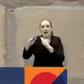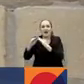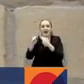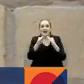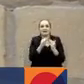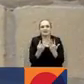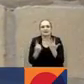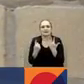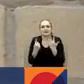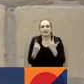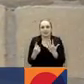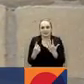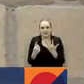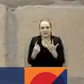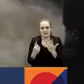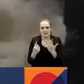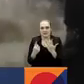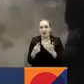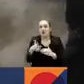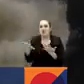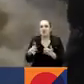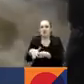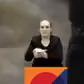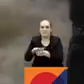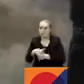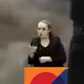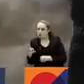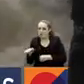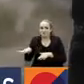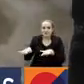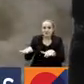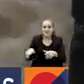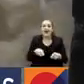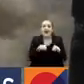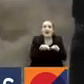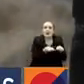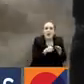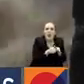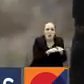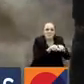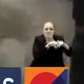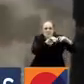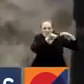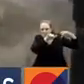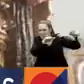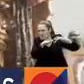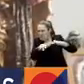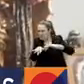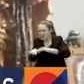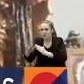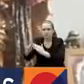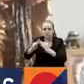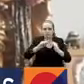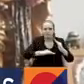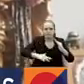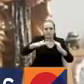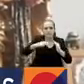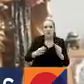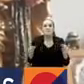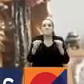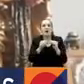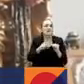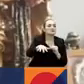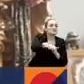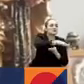Los Cerezos y el barrio El Ricaute. La quebrada La Gachita se desbordó y no solo afectó el área urbana. En la vereda San